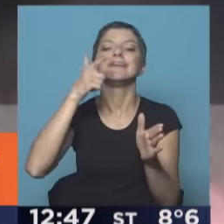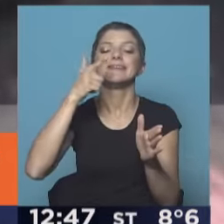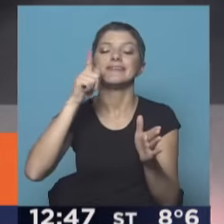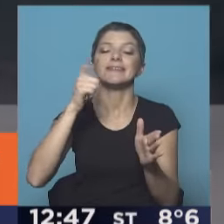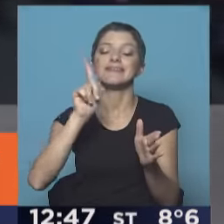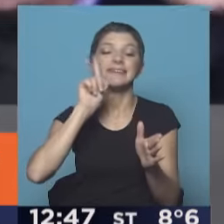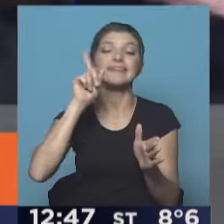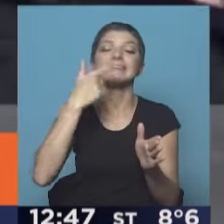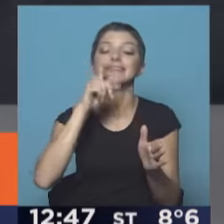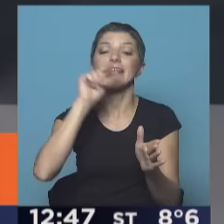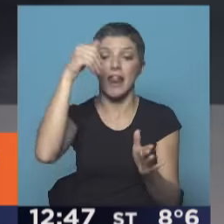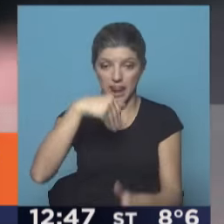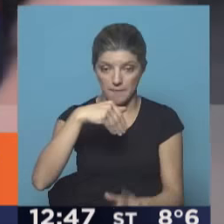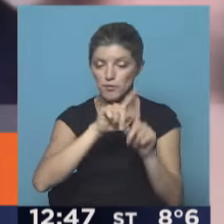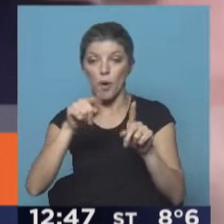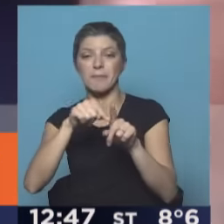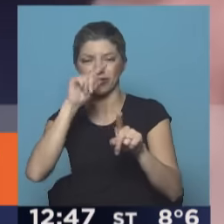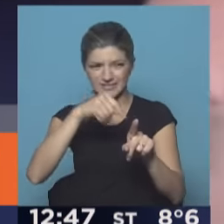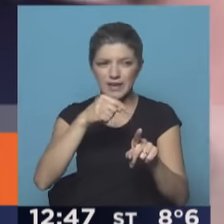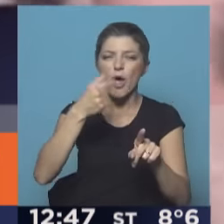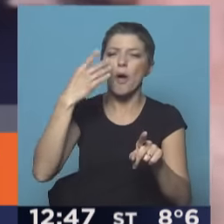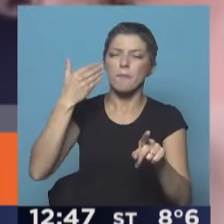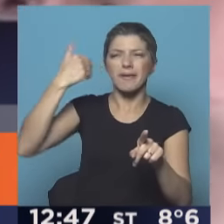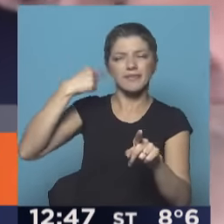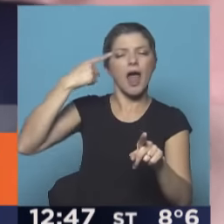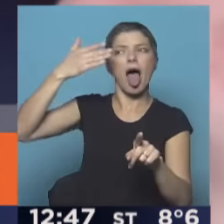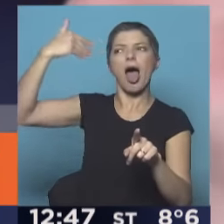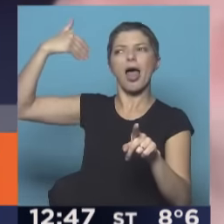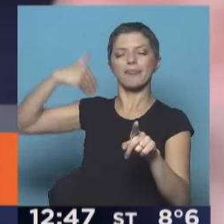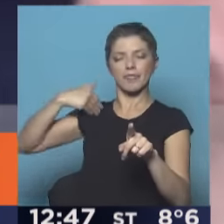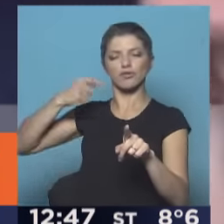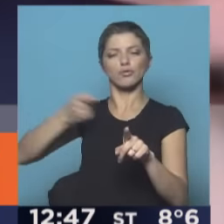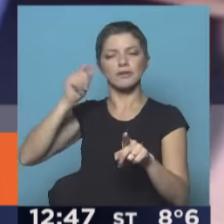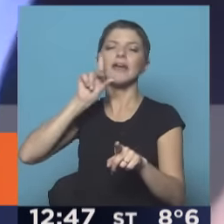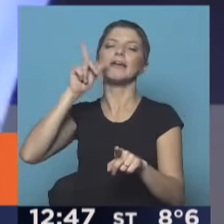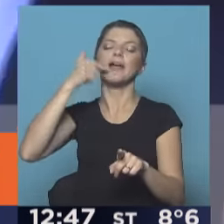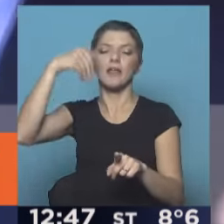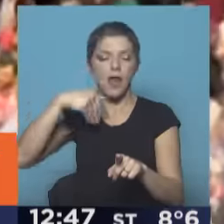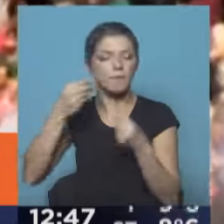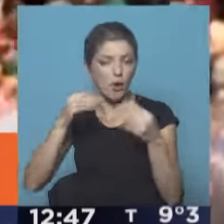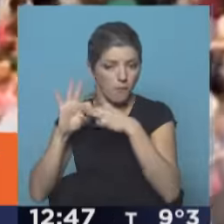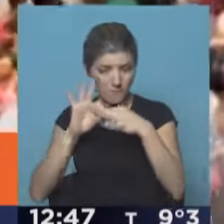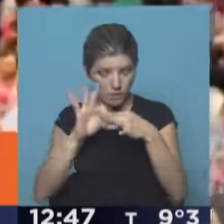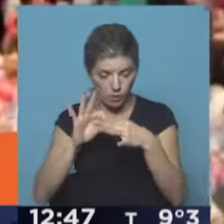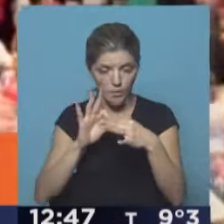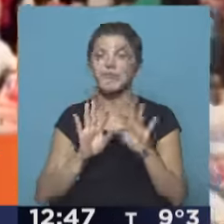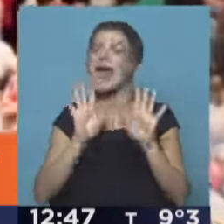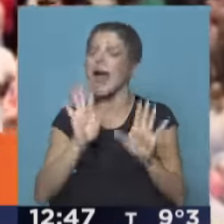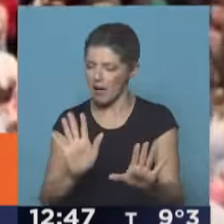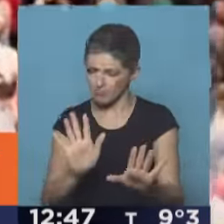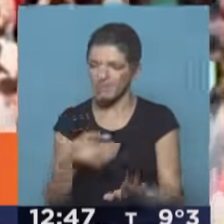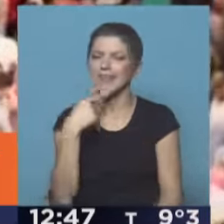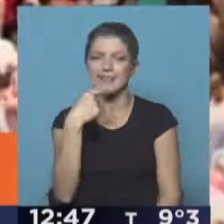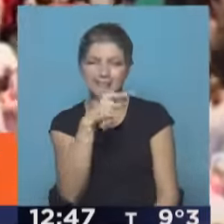correr mucho lo que es lo que era Turquía secular es así Ahora dar una caracterización a la democracia